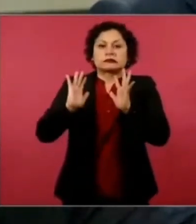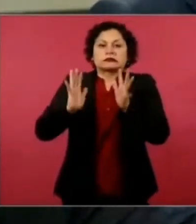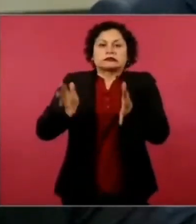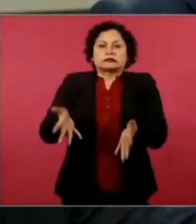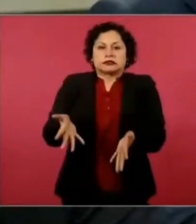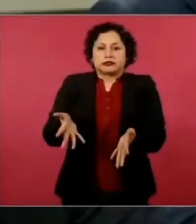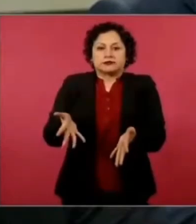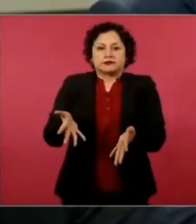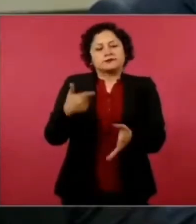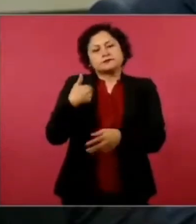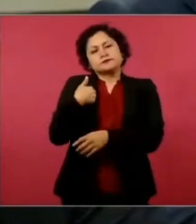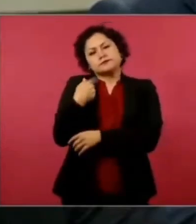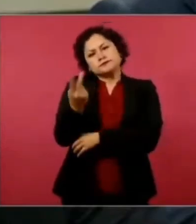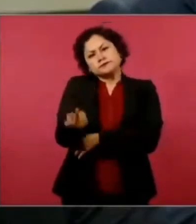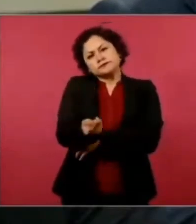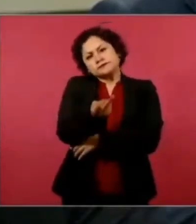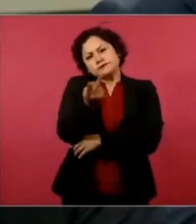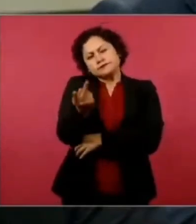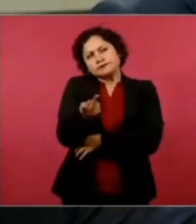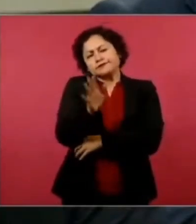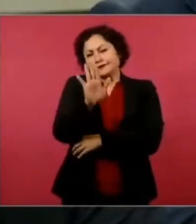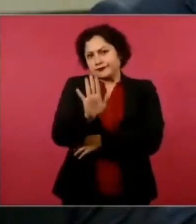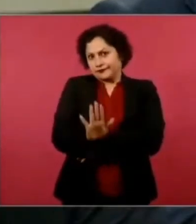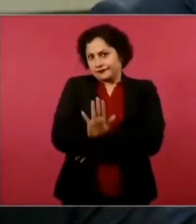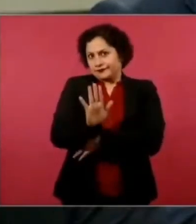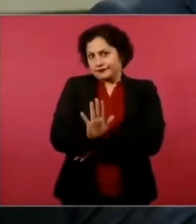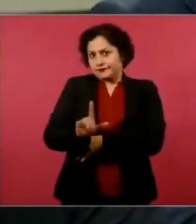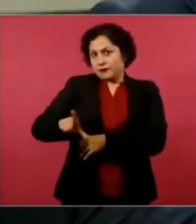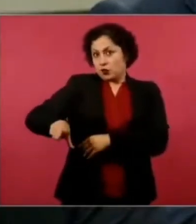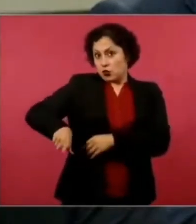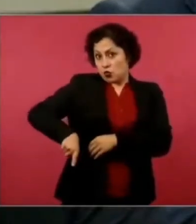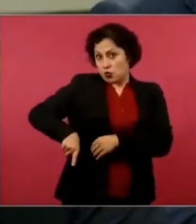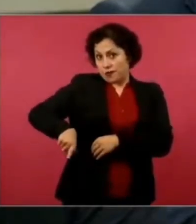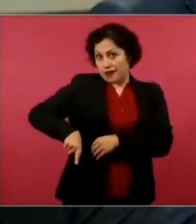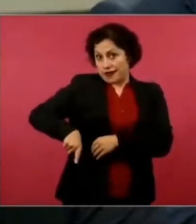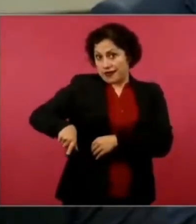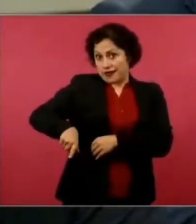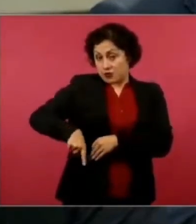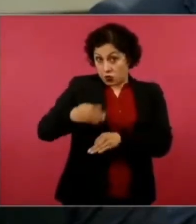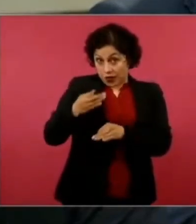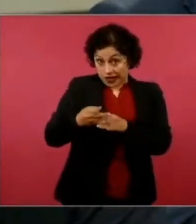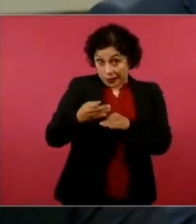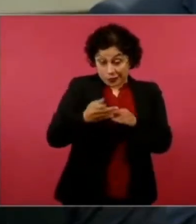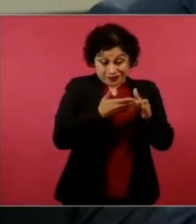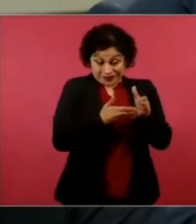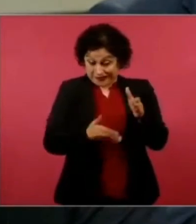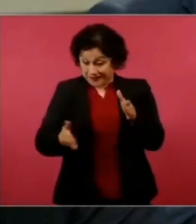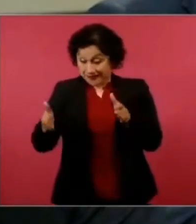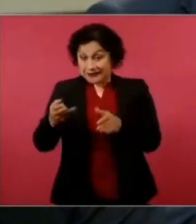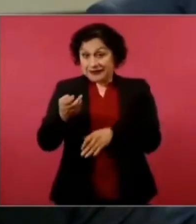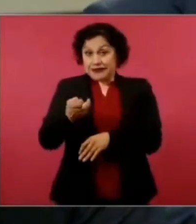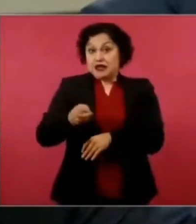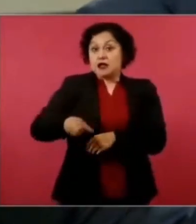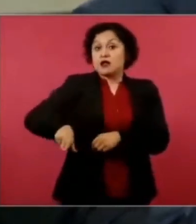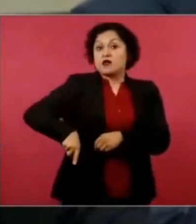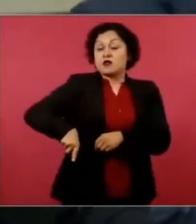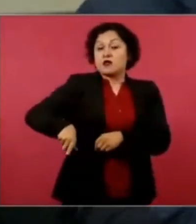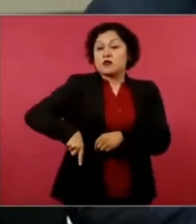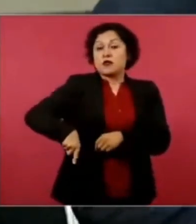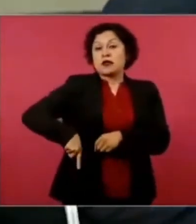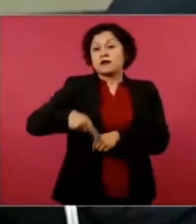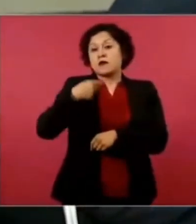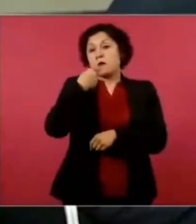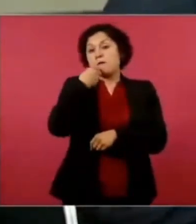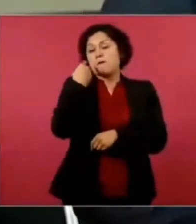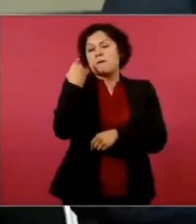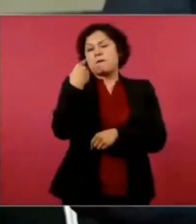el gobierno que más litigios o más demandas ha tenido